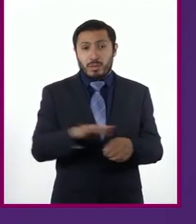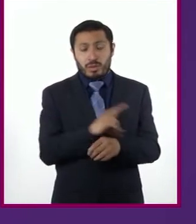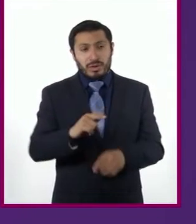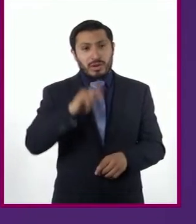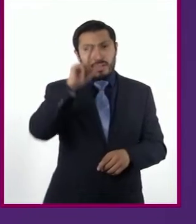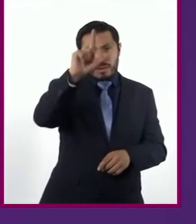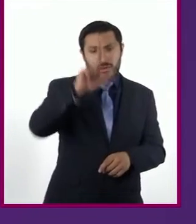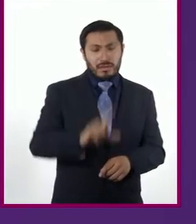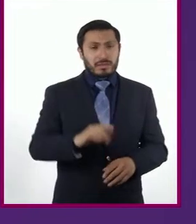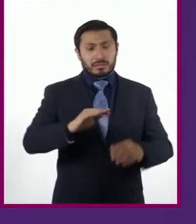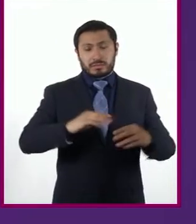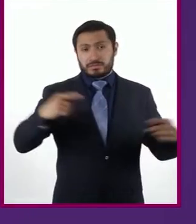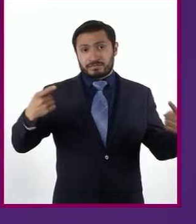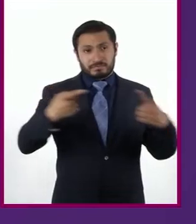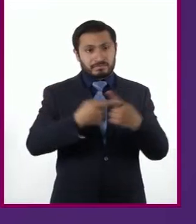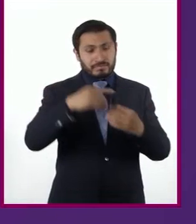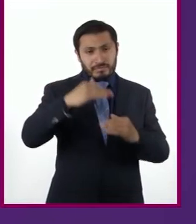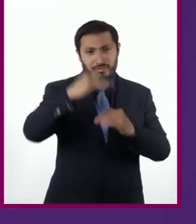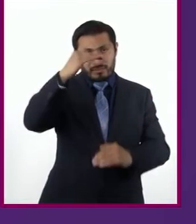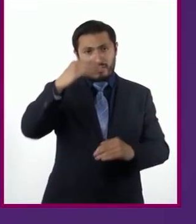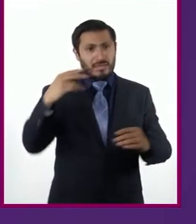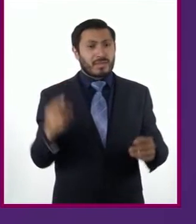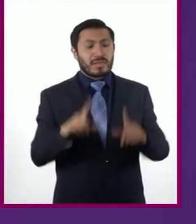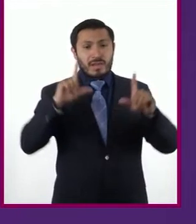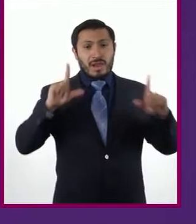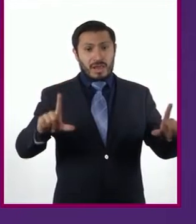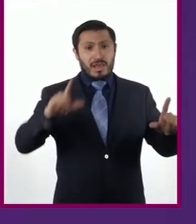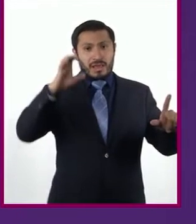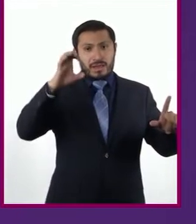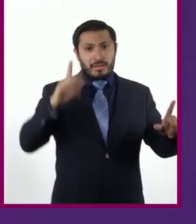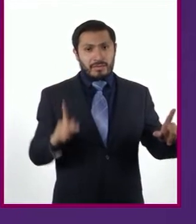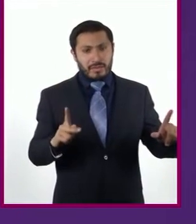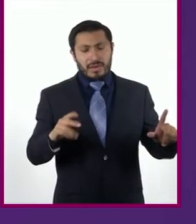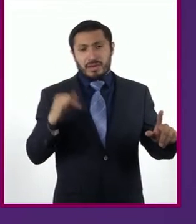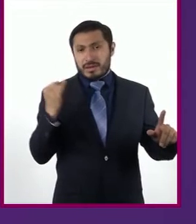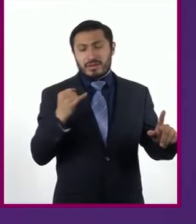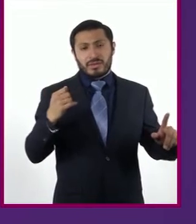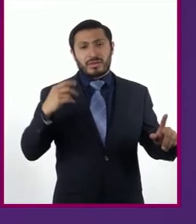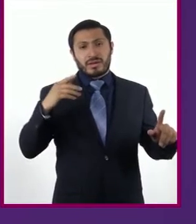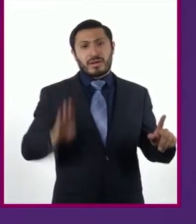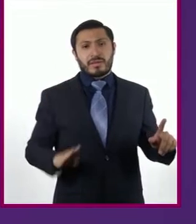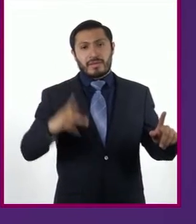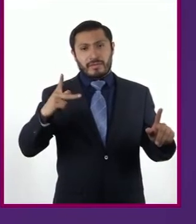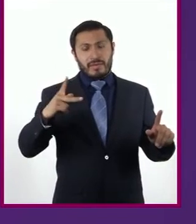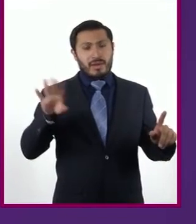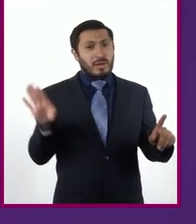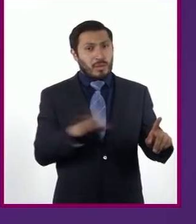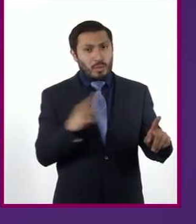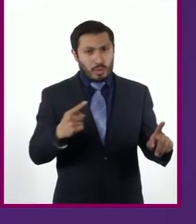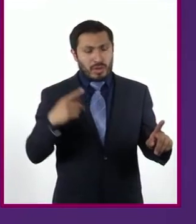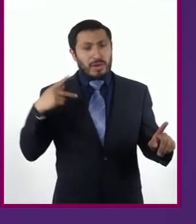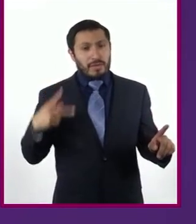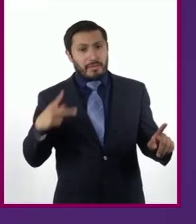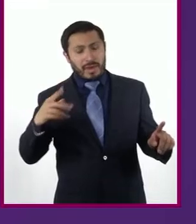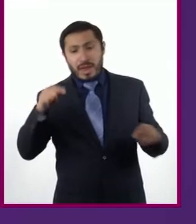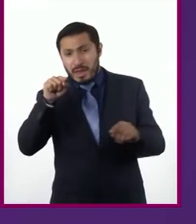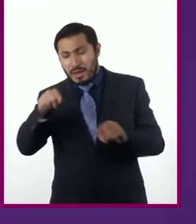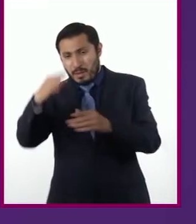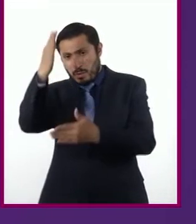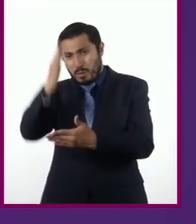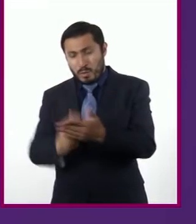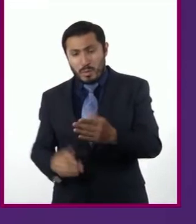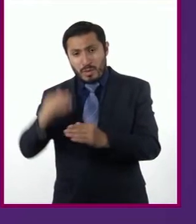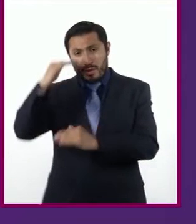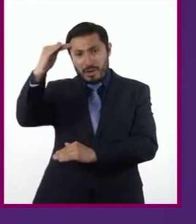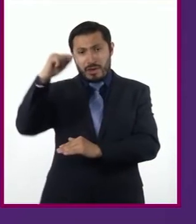lados opuestos de un rectángulo. CP es igual a BP porque P es punto medio y